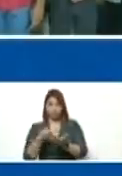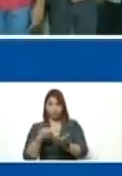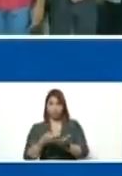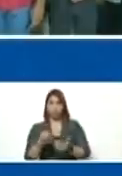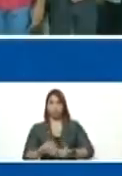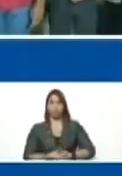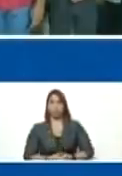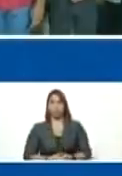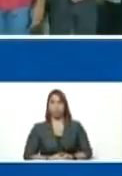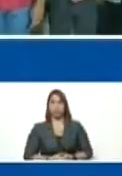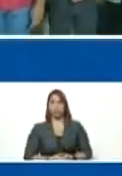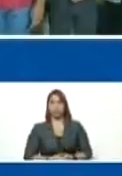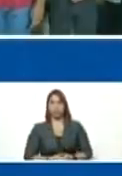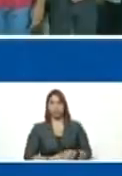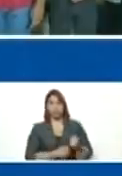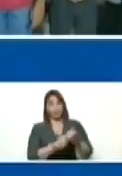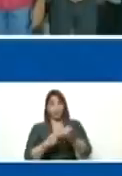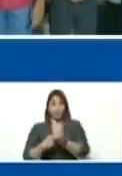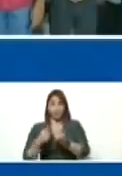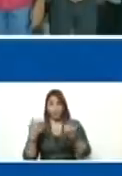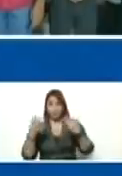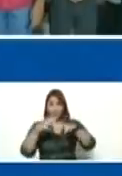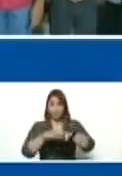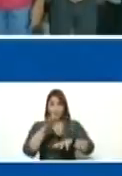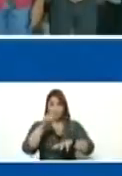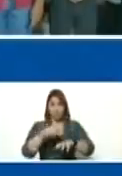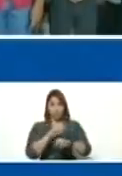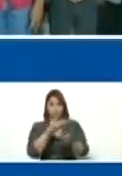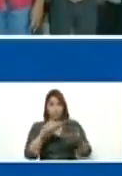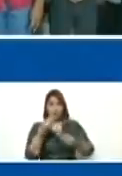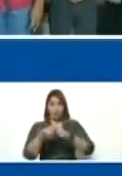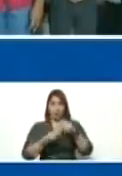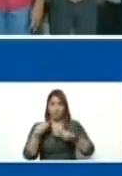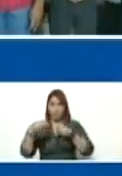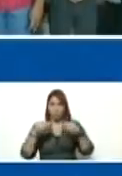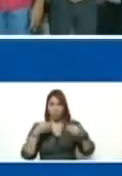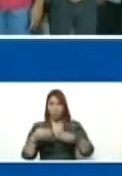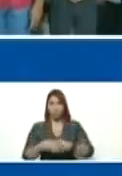financiamiento, apoyarlos integralmente. Hagan ustedes el modelo.